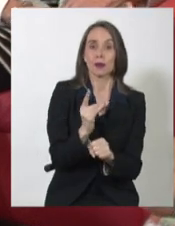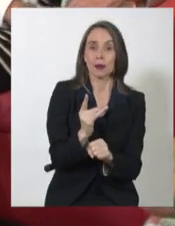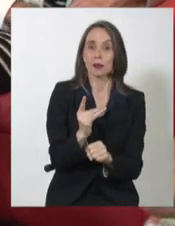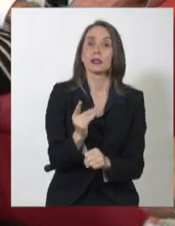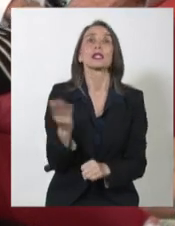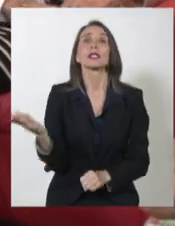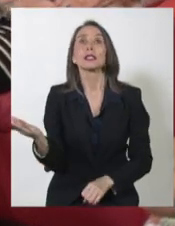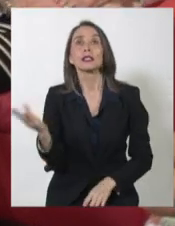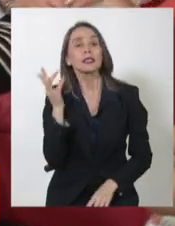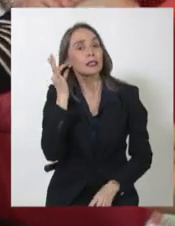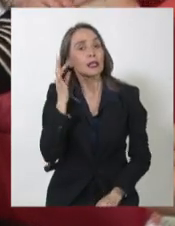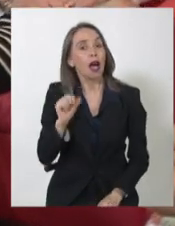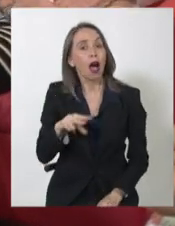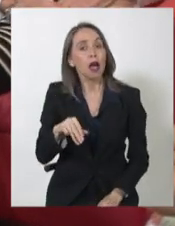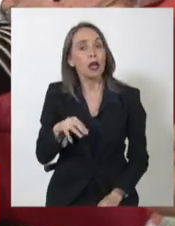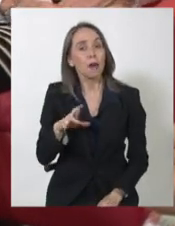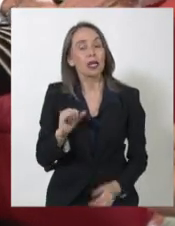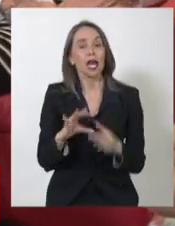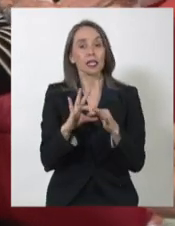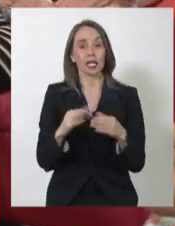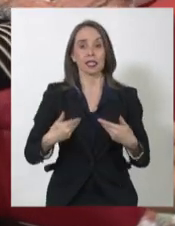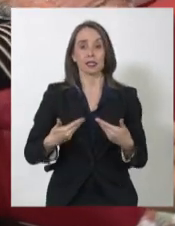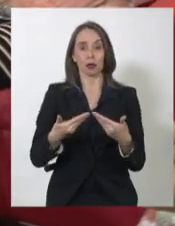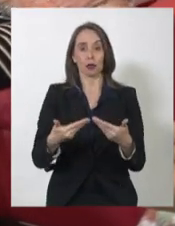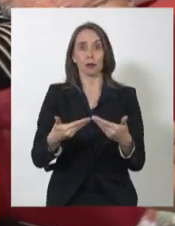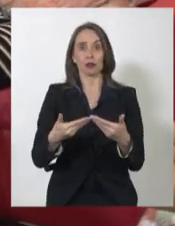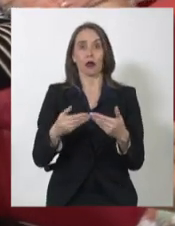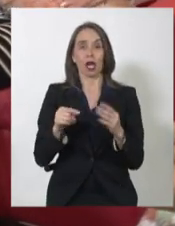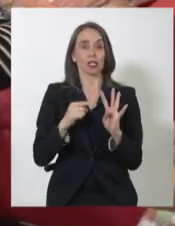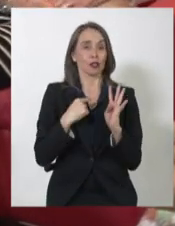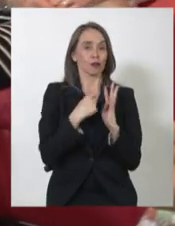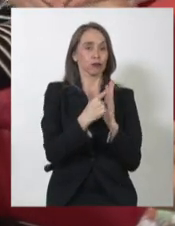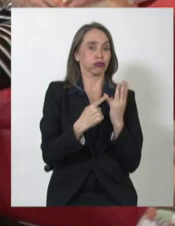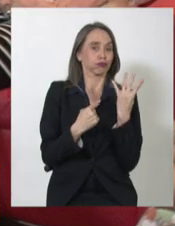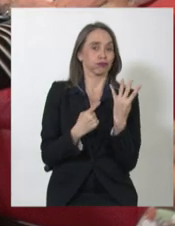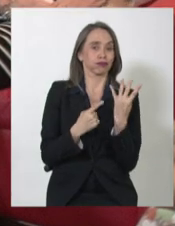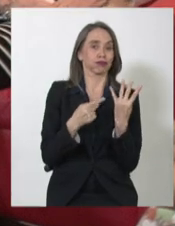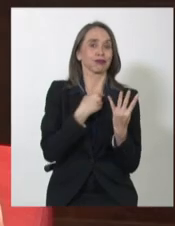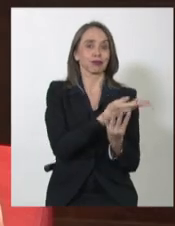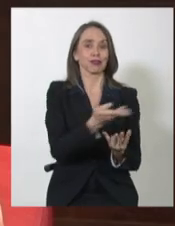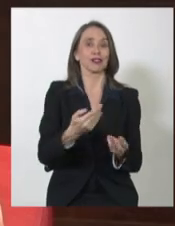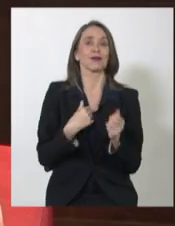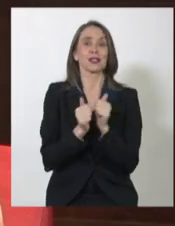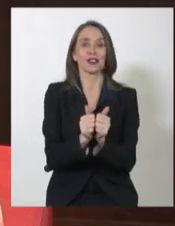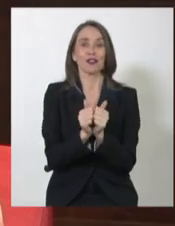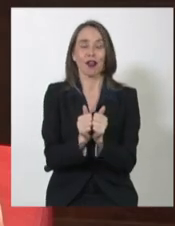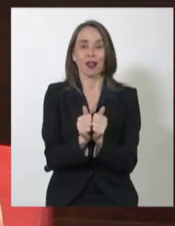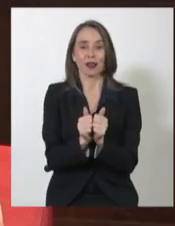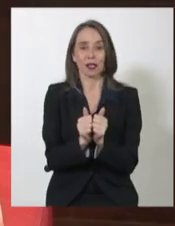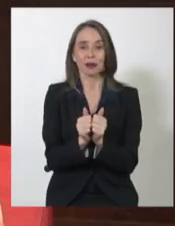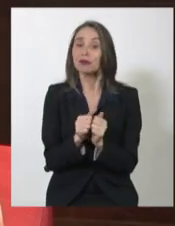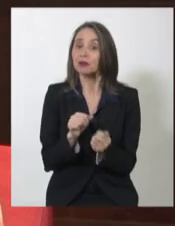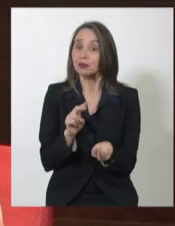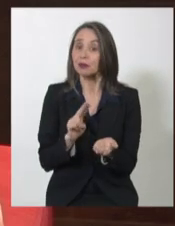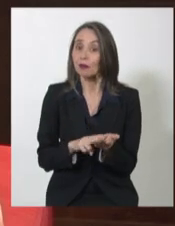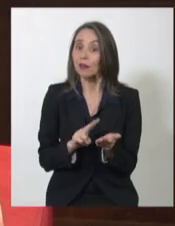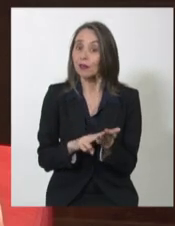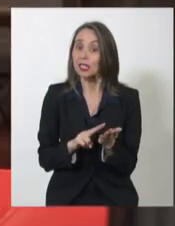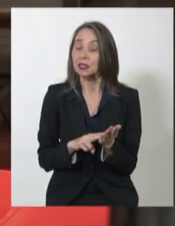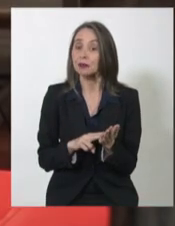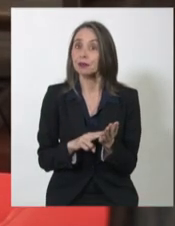gracias. Agradezco la invitación para estar en este panel con todos mis colegas. La verdad es